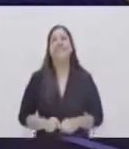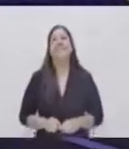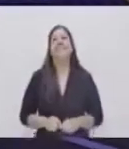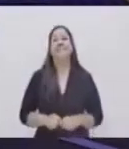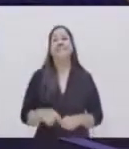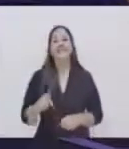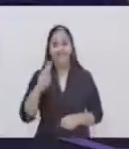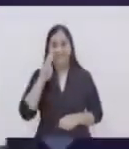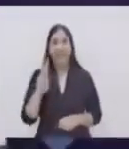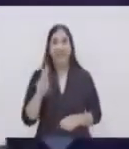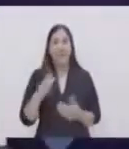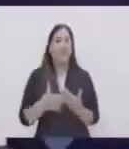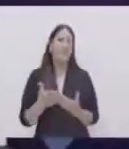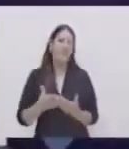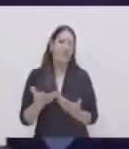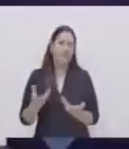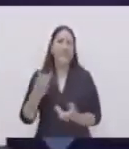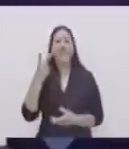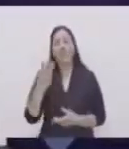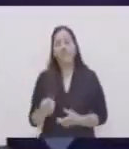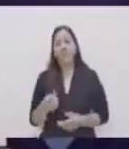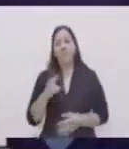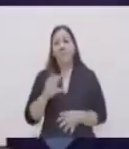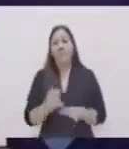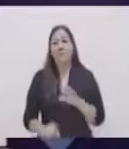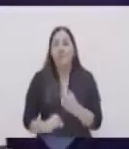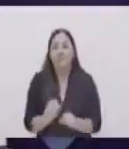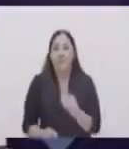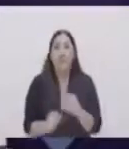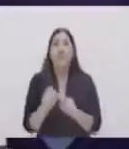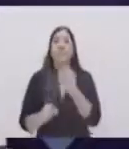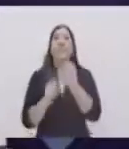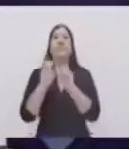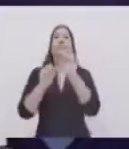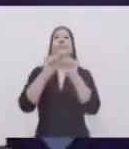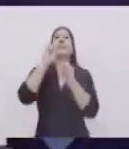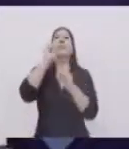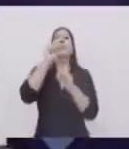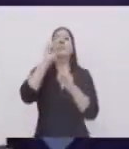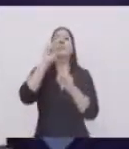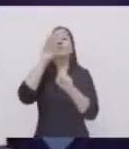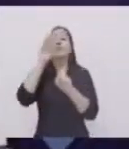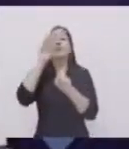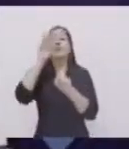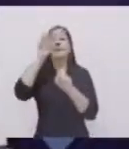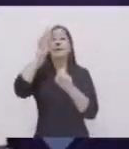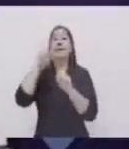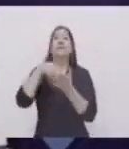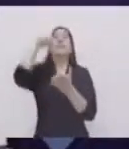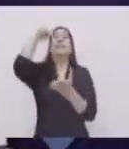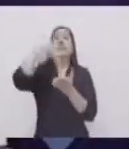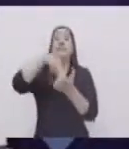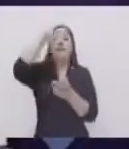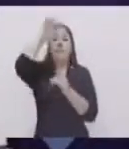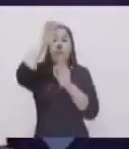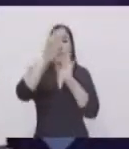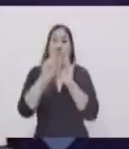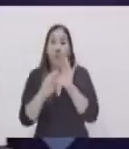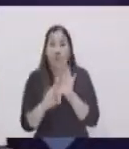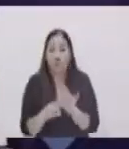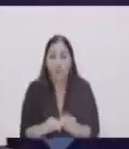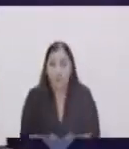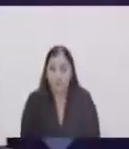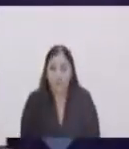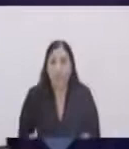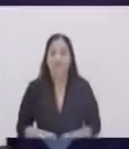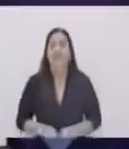bájala después. ¿Vieron qué sencillo es? Hagámoslo nuevamente. Sube la escalera, 1, 2, 3,